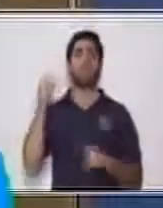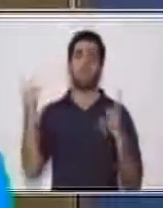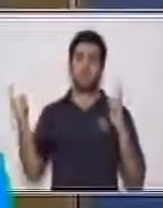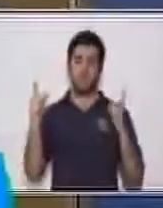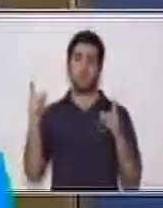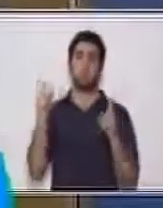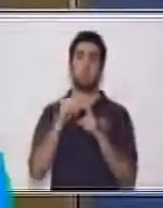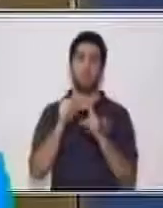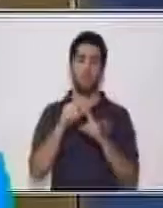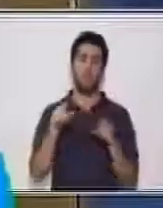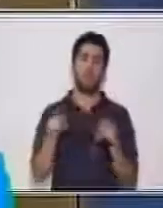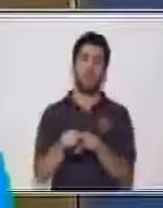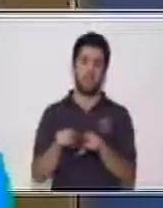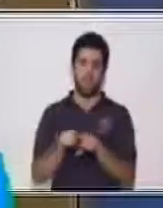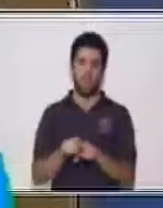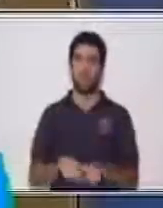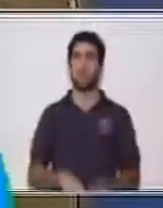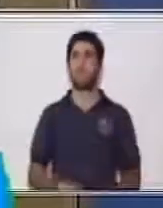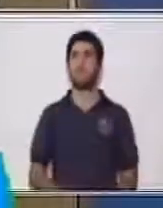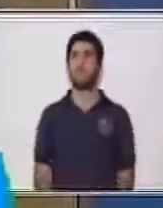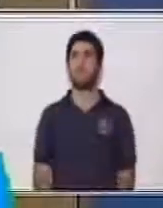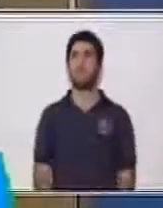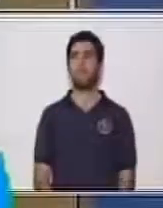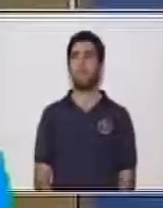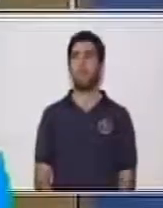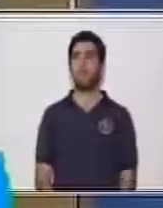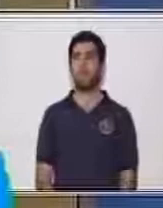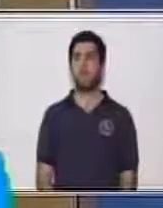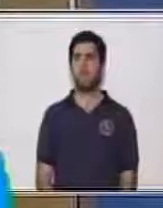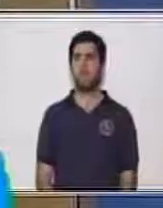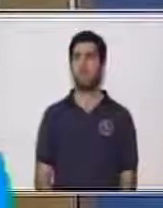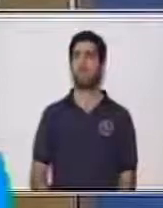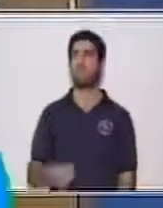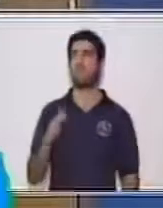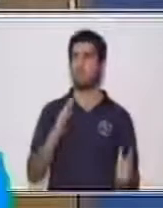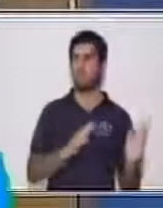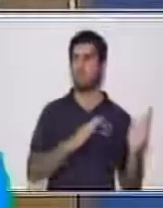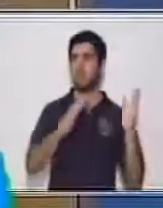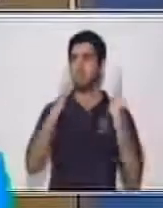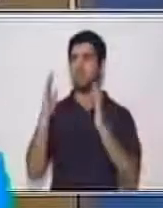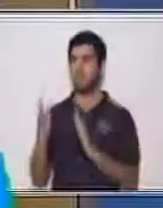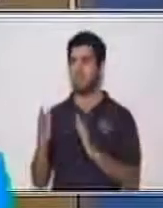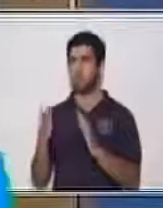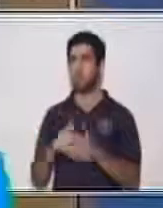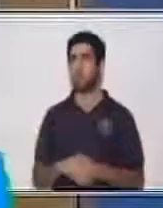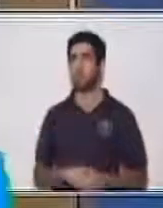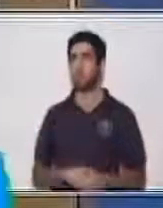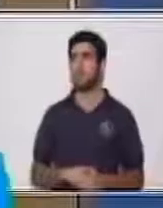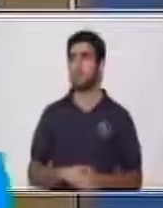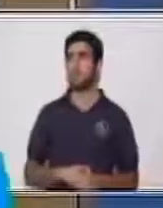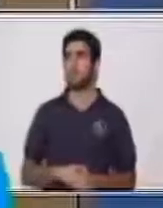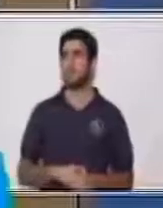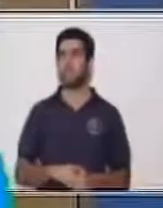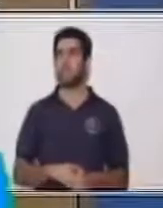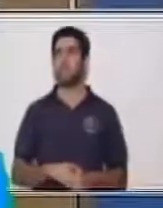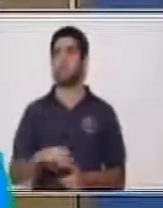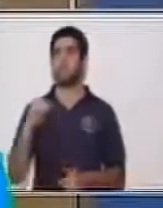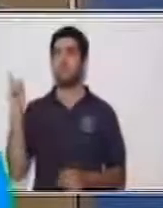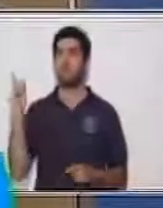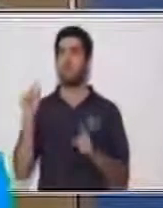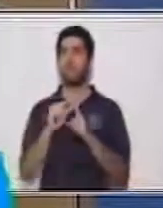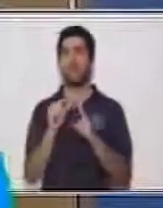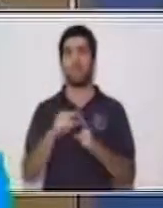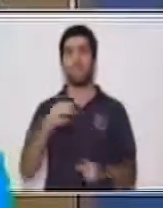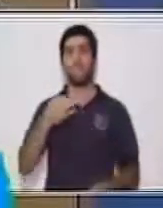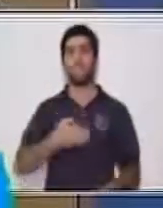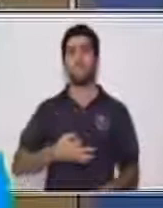tienen dominio del mismo lenguaje técnico. Y vamos a ver el lenguaje científico. El lenguaje científico es de tipo formal.